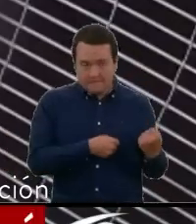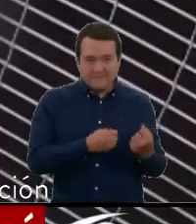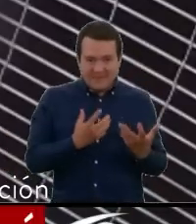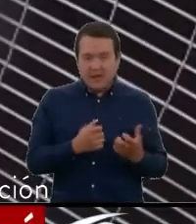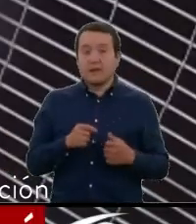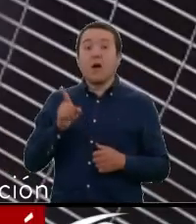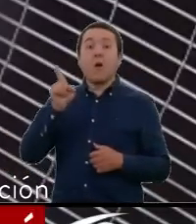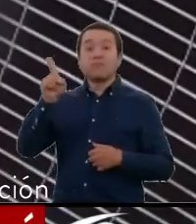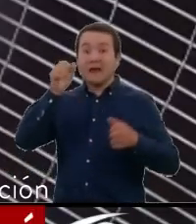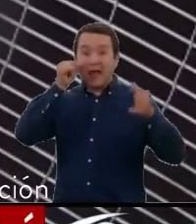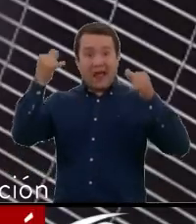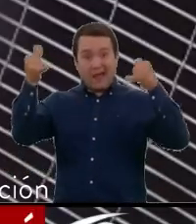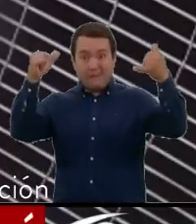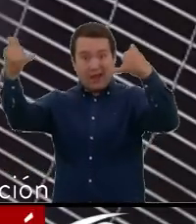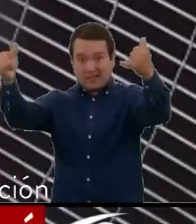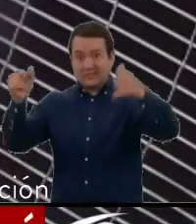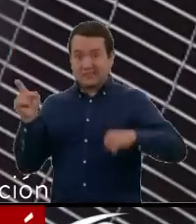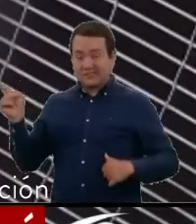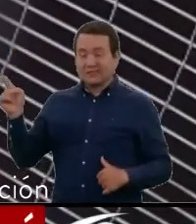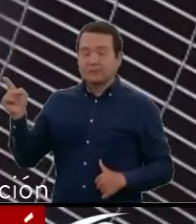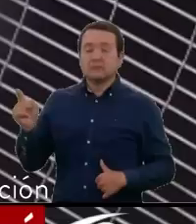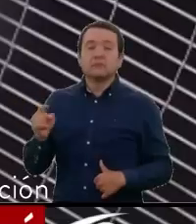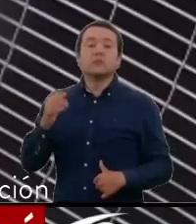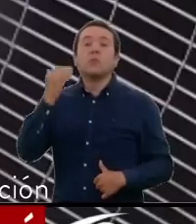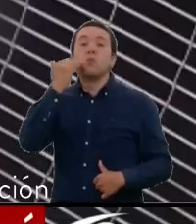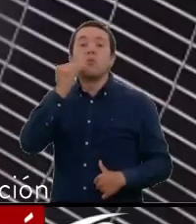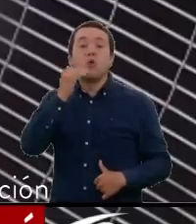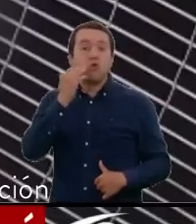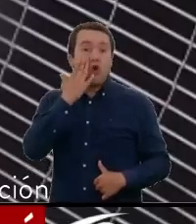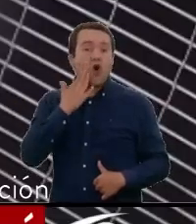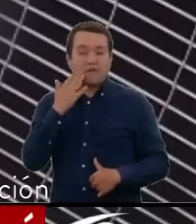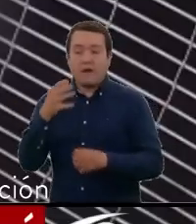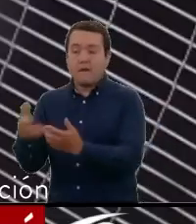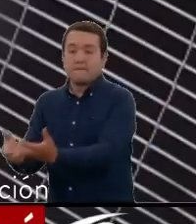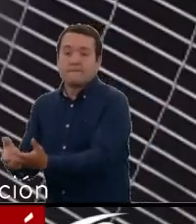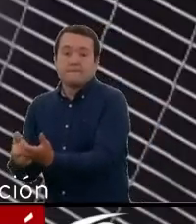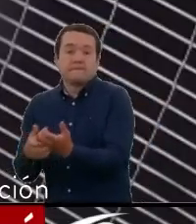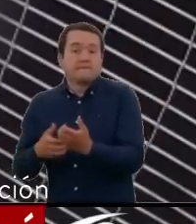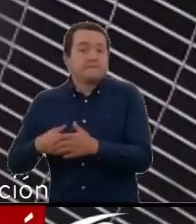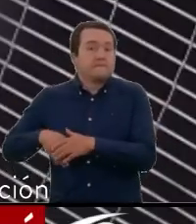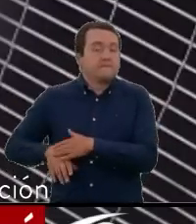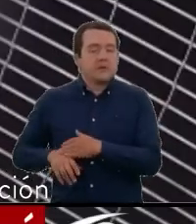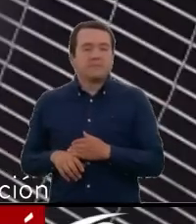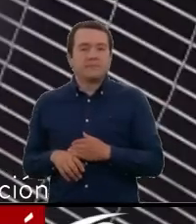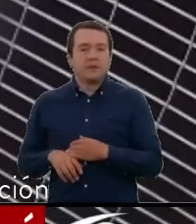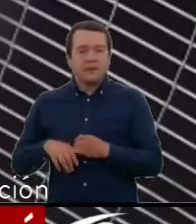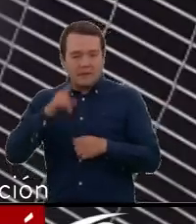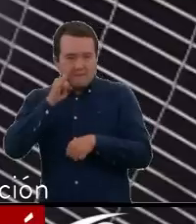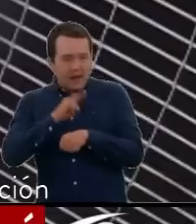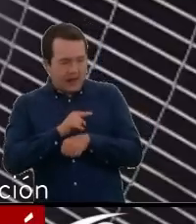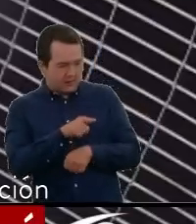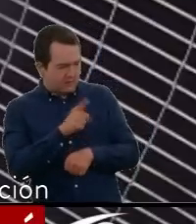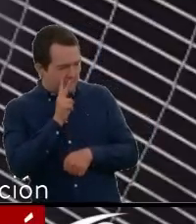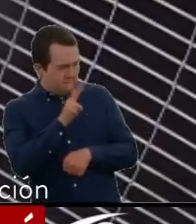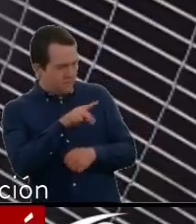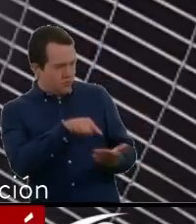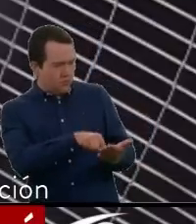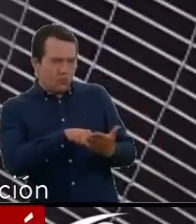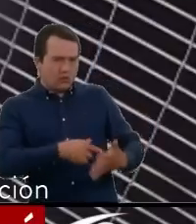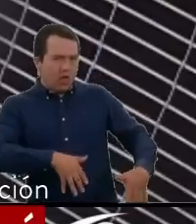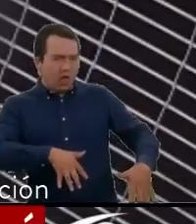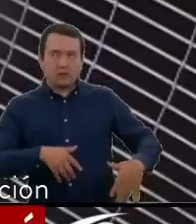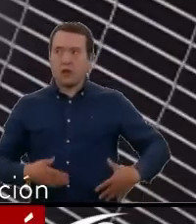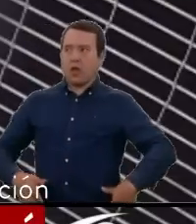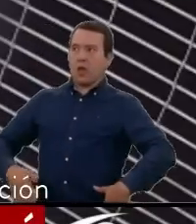de seguridad de la entidad, cuando la joven se disponía a salir, el vigilante, al notarla nerviosa, le solicita una requisa y